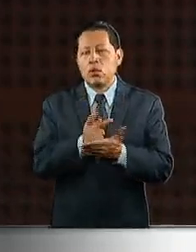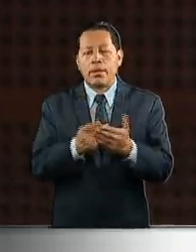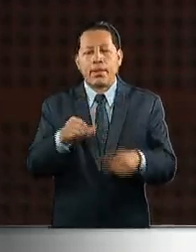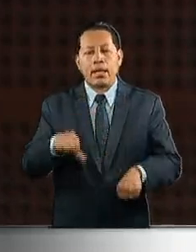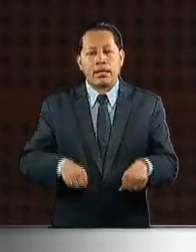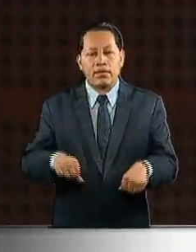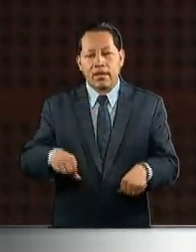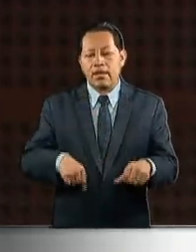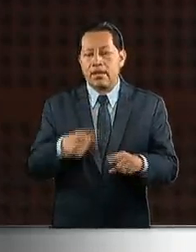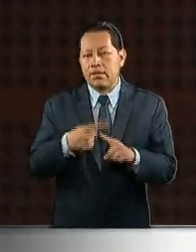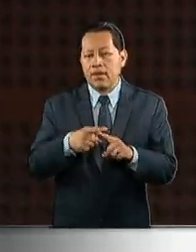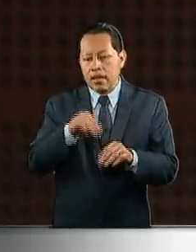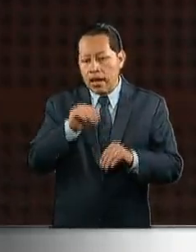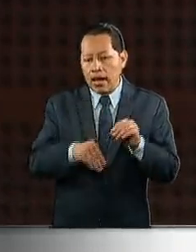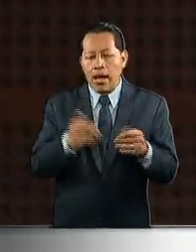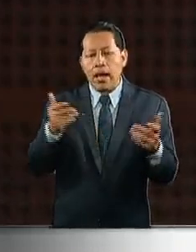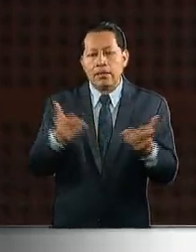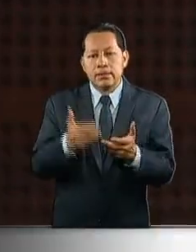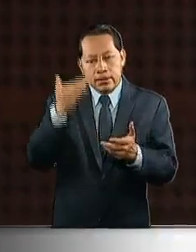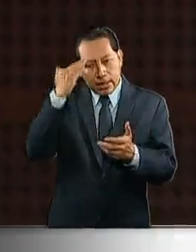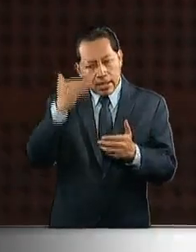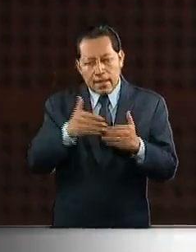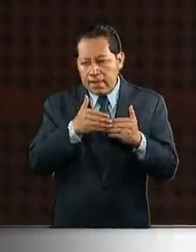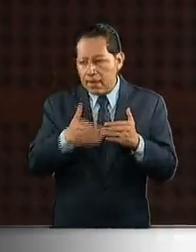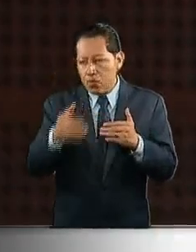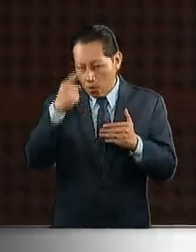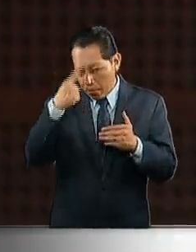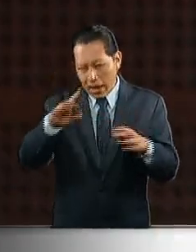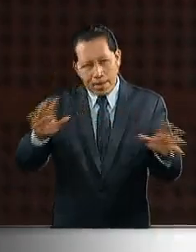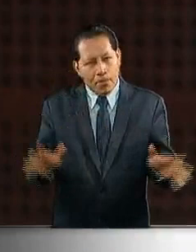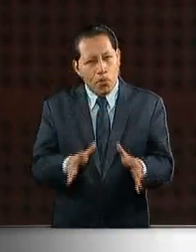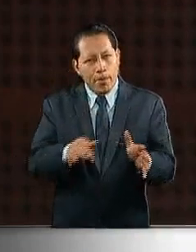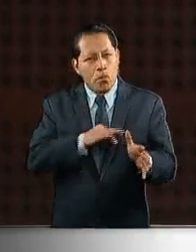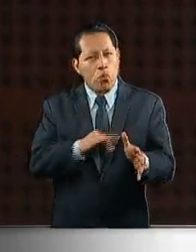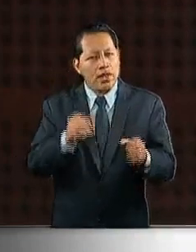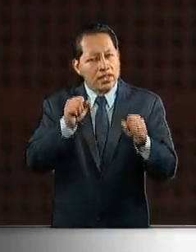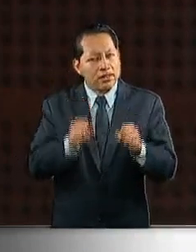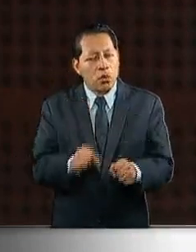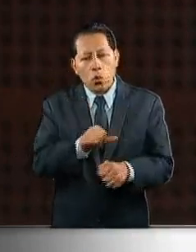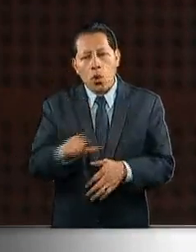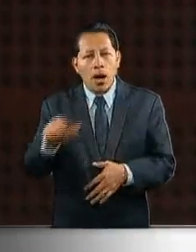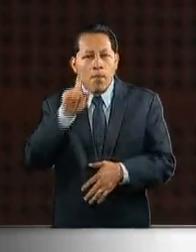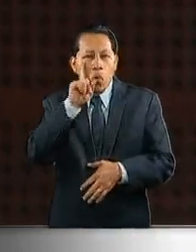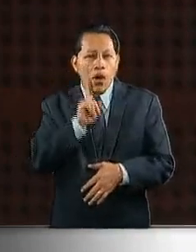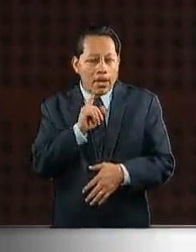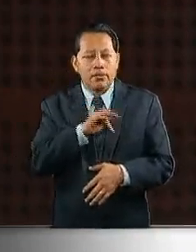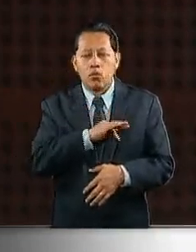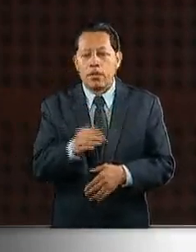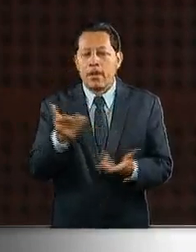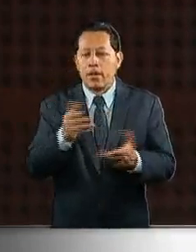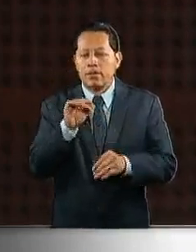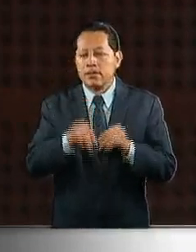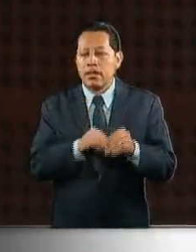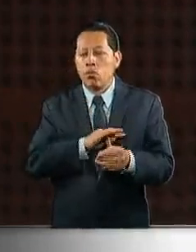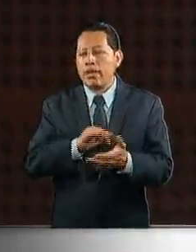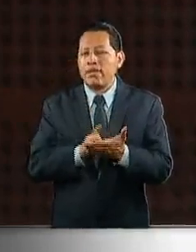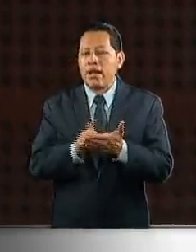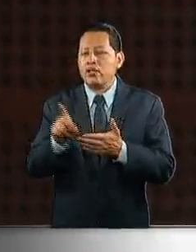se han implementado a lo largo del tiempo para promover y garantizar a las mujeres el ejercicio de sus